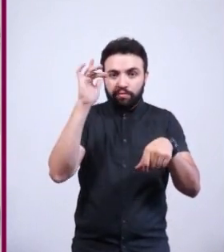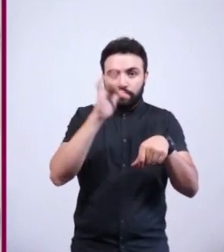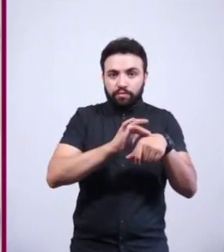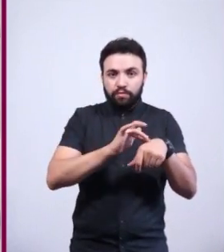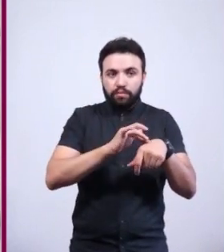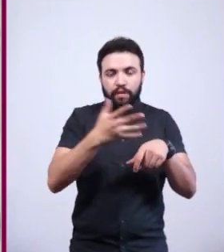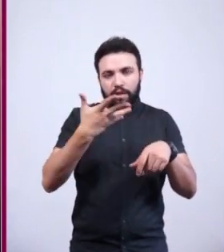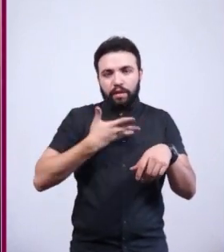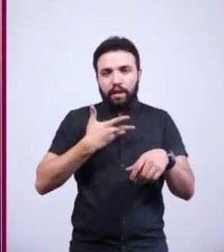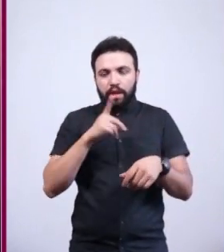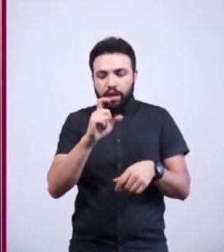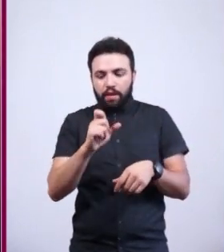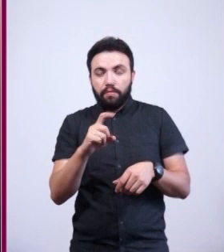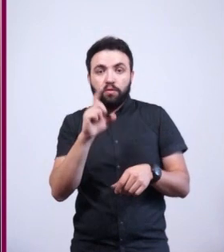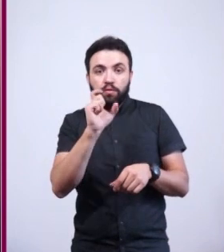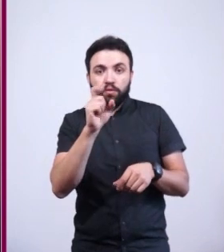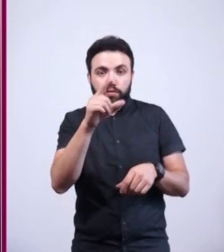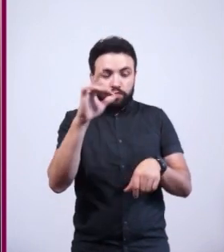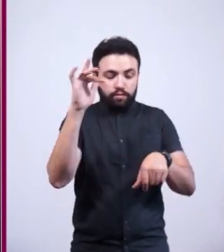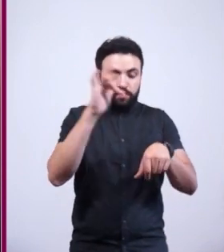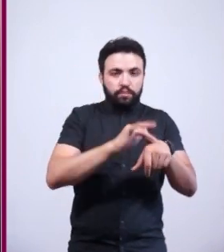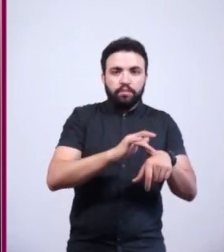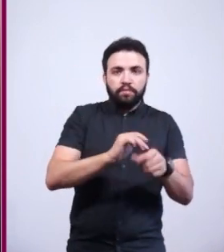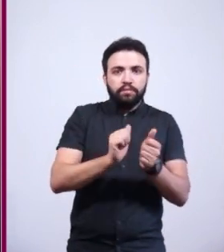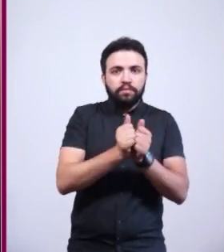salen historias acerca